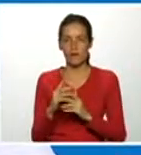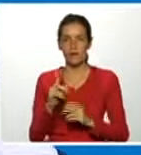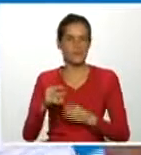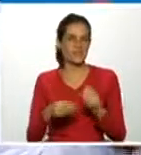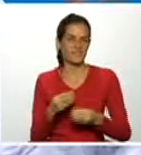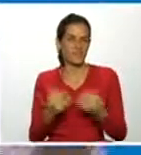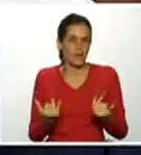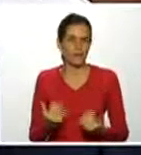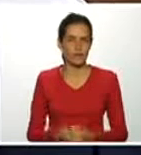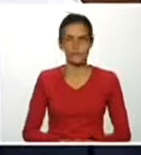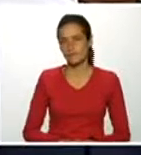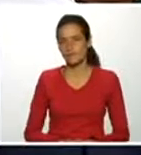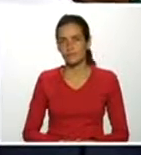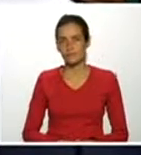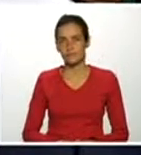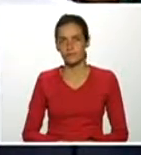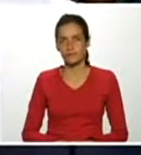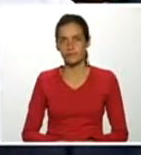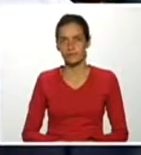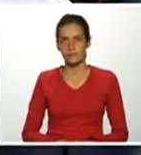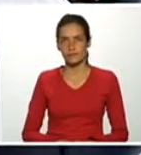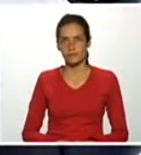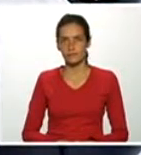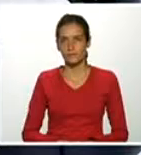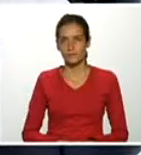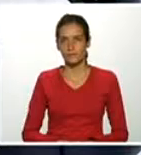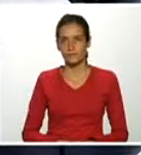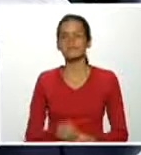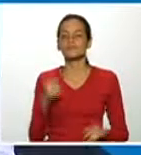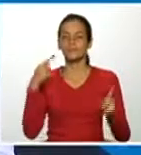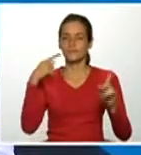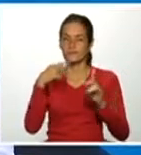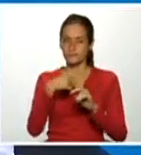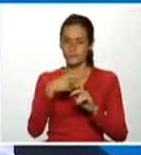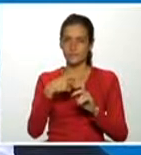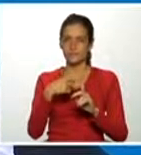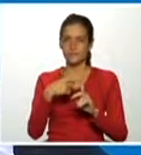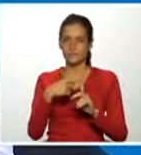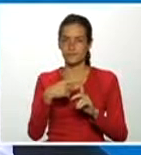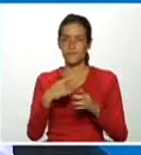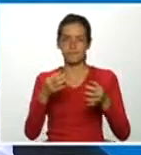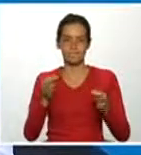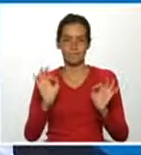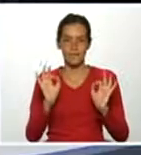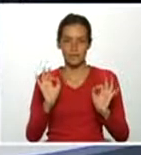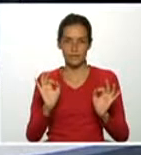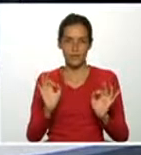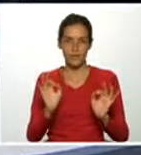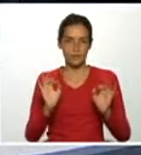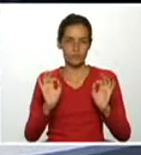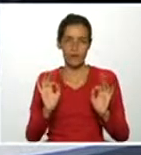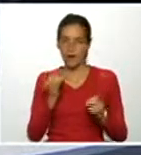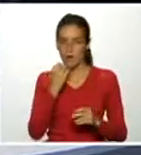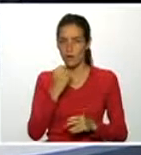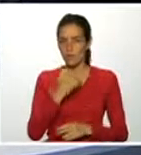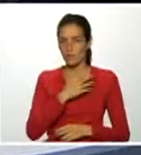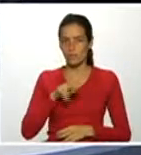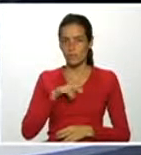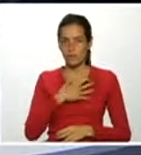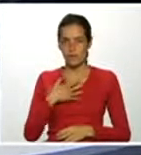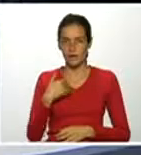están haciendo en este momento. Sí, el objetivo específico o concreto que